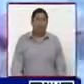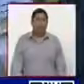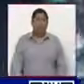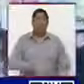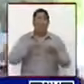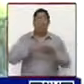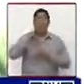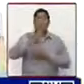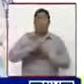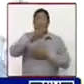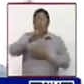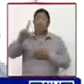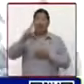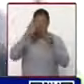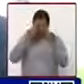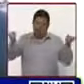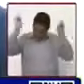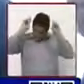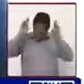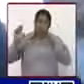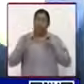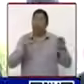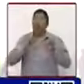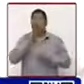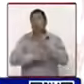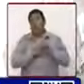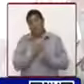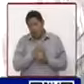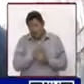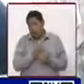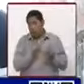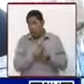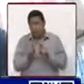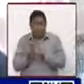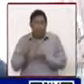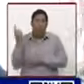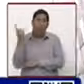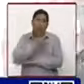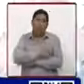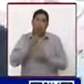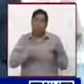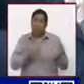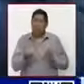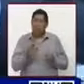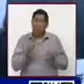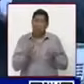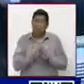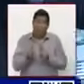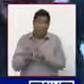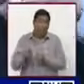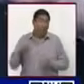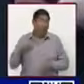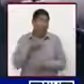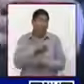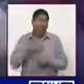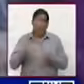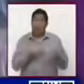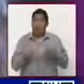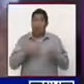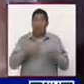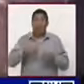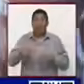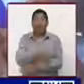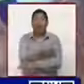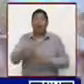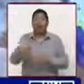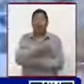En octubre del 31 es Halloween, una fiesta que se celebra internacionalmente y también es por el Día de los Muertos. Pero a la vez, nosotros que recorremos la calle Buenos